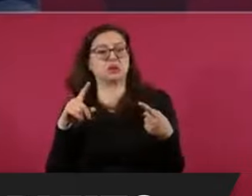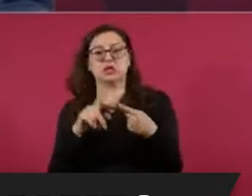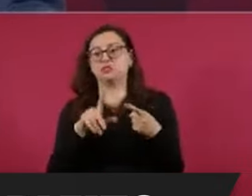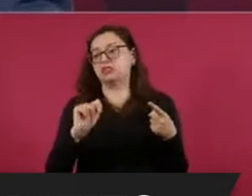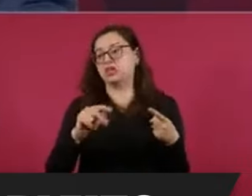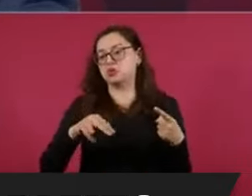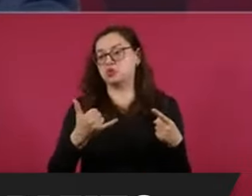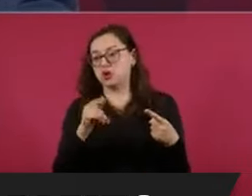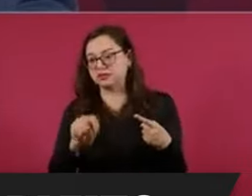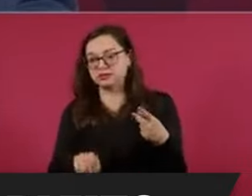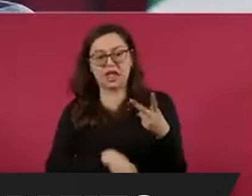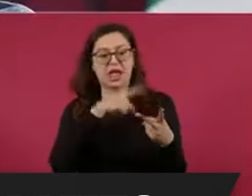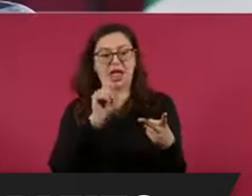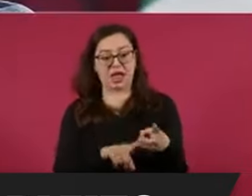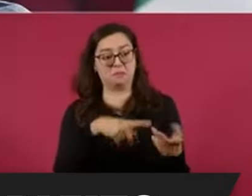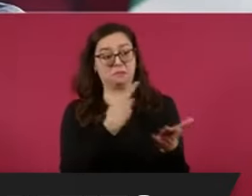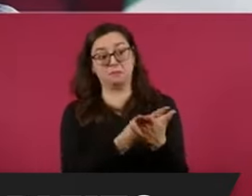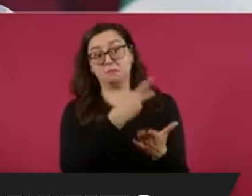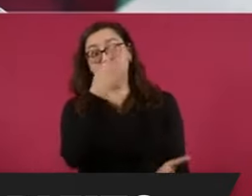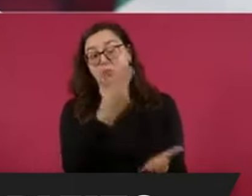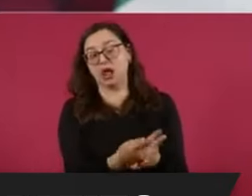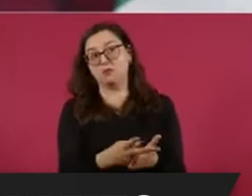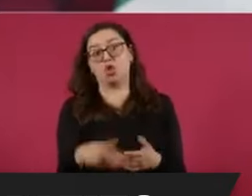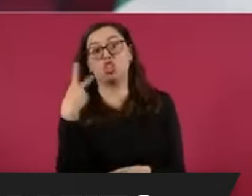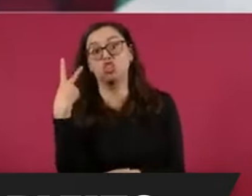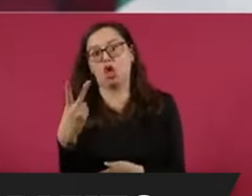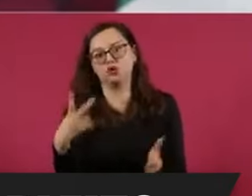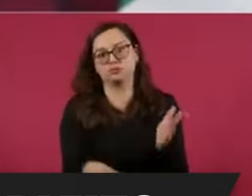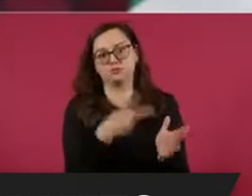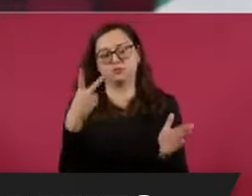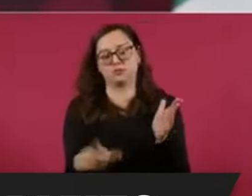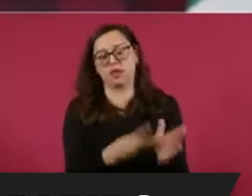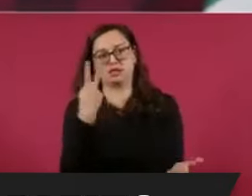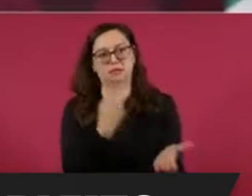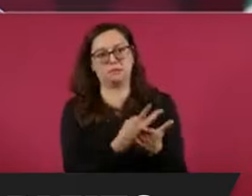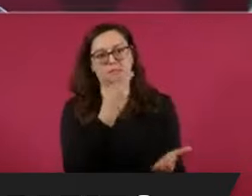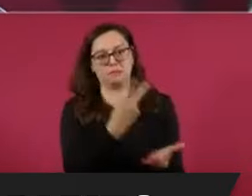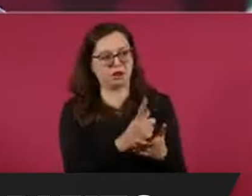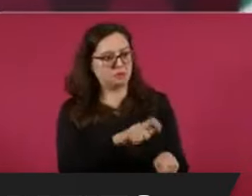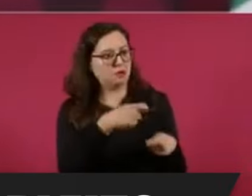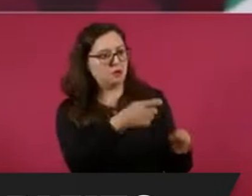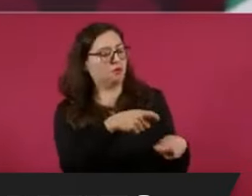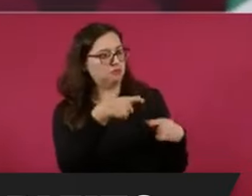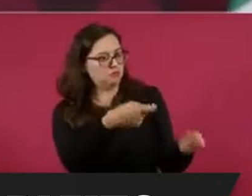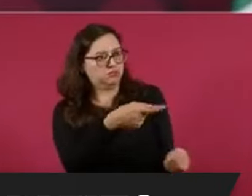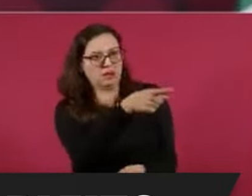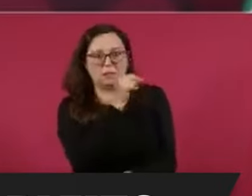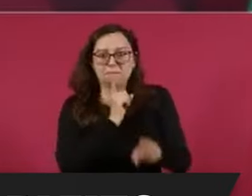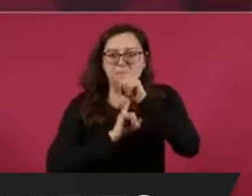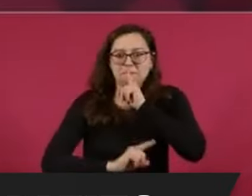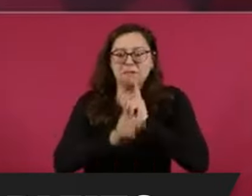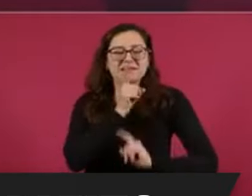Pulitzer, dos veces otorgado, es parte de la decadencia